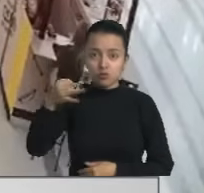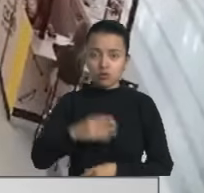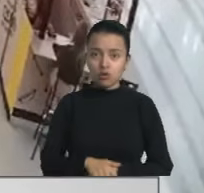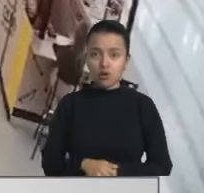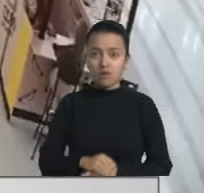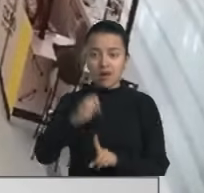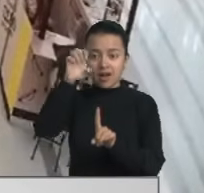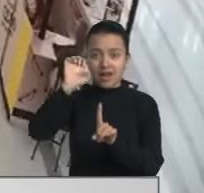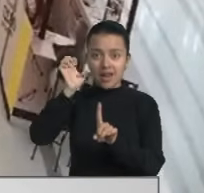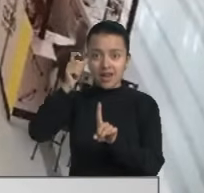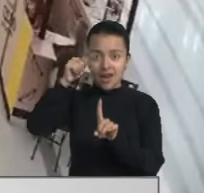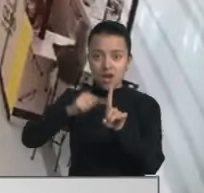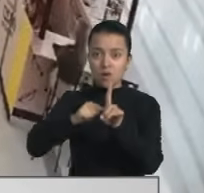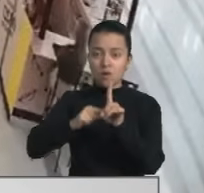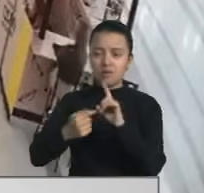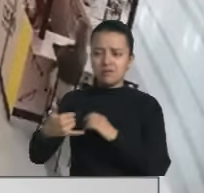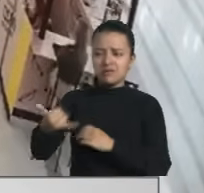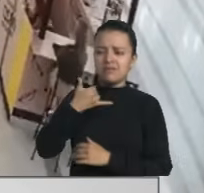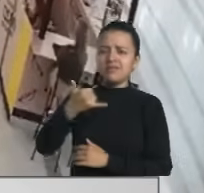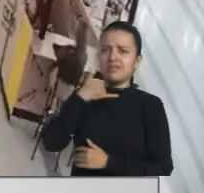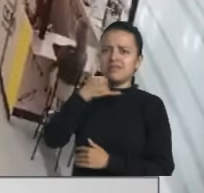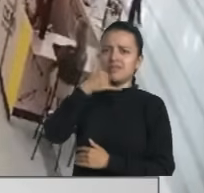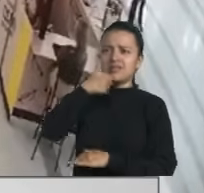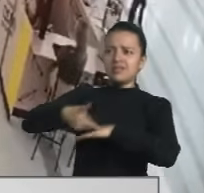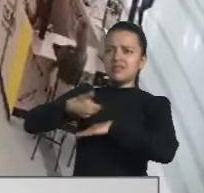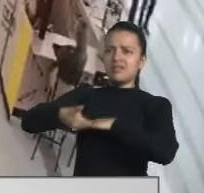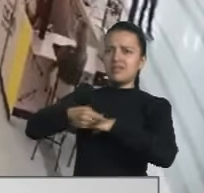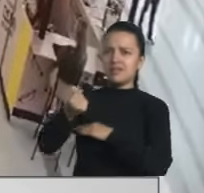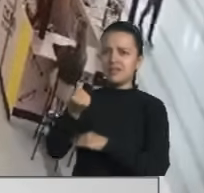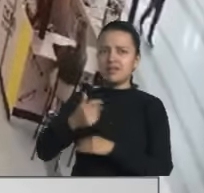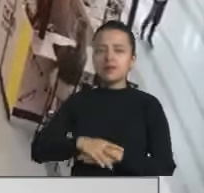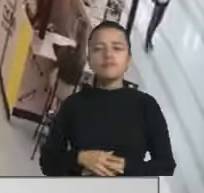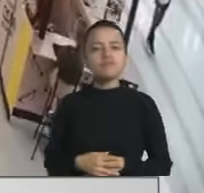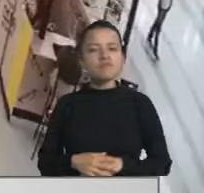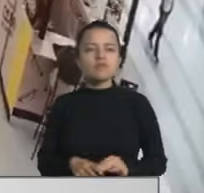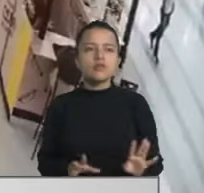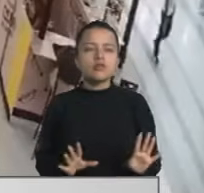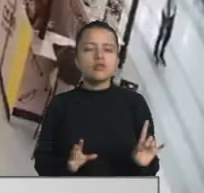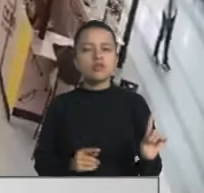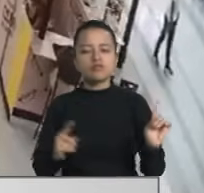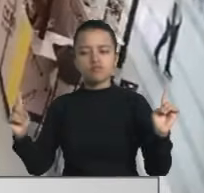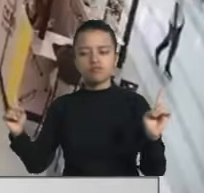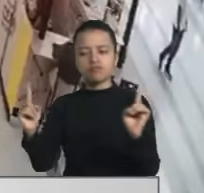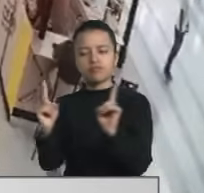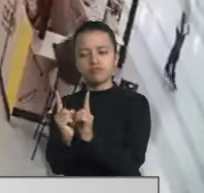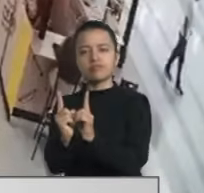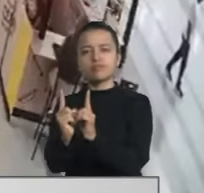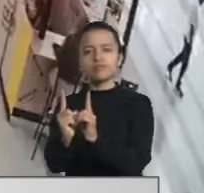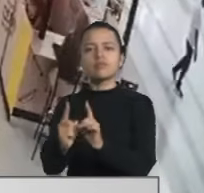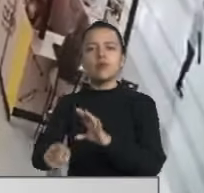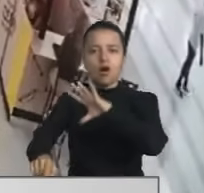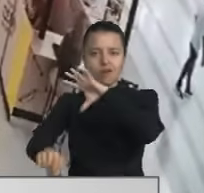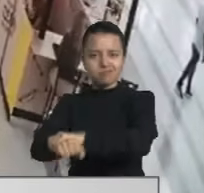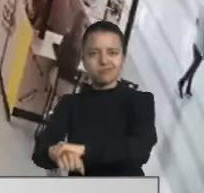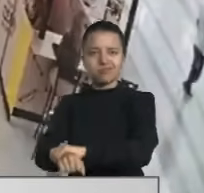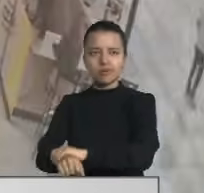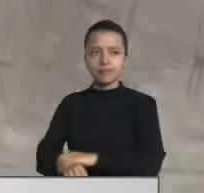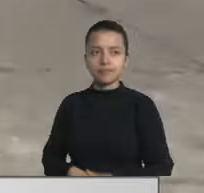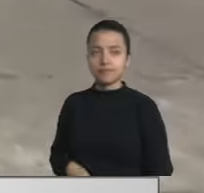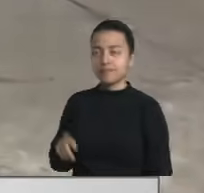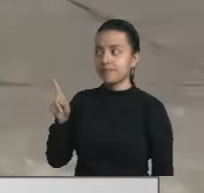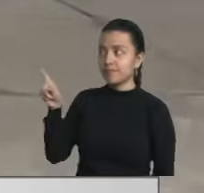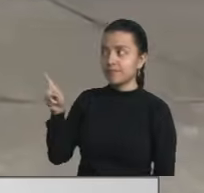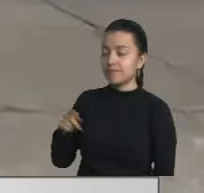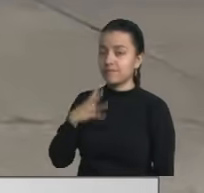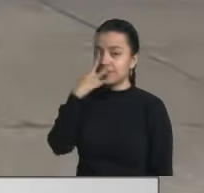autoridades y denunciar ante ellas, quienes logran materializar la captura en flagrancia por el delito de extorsión. Por su parte, alias Coco,